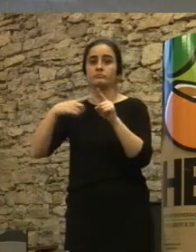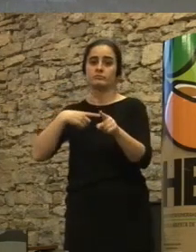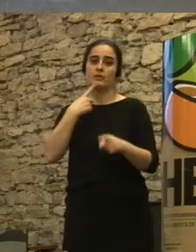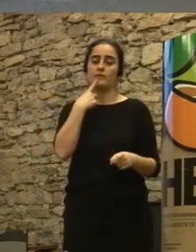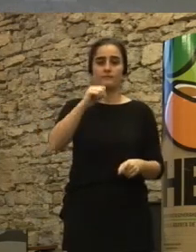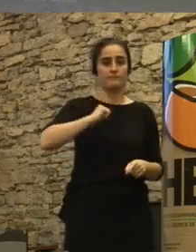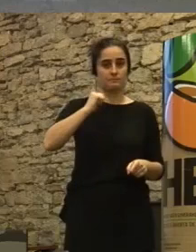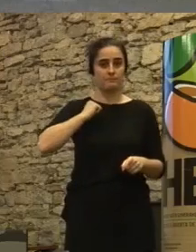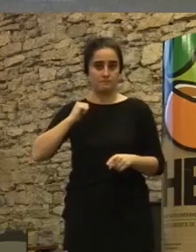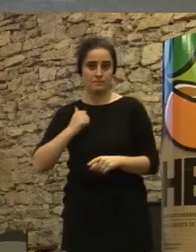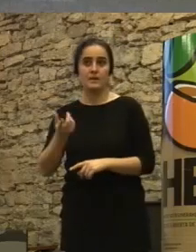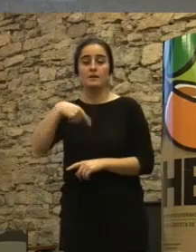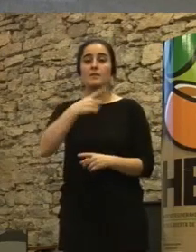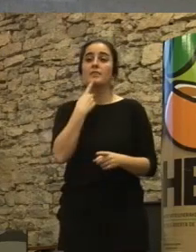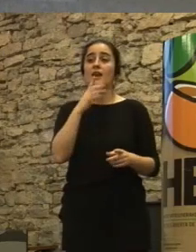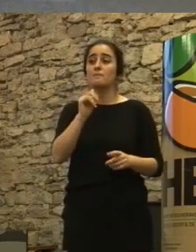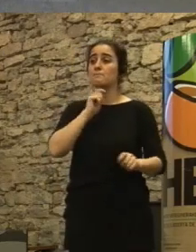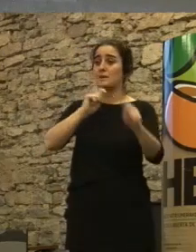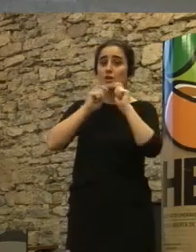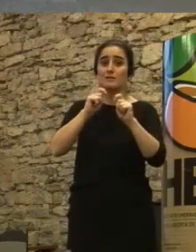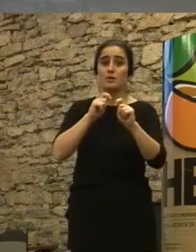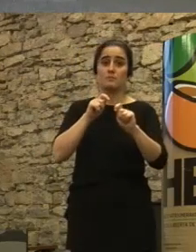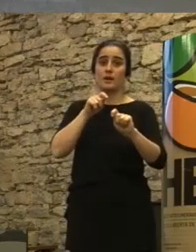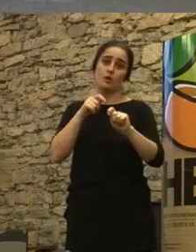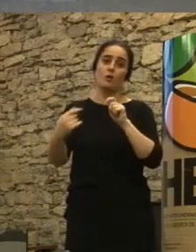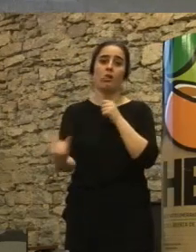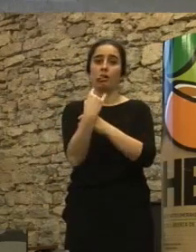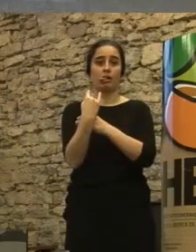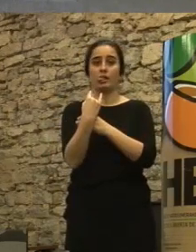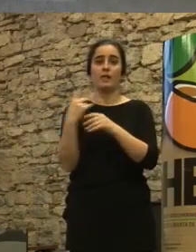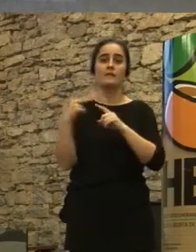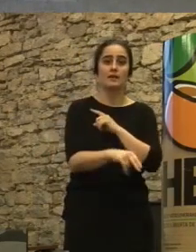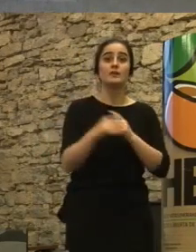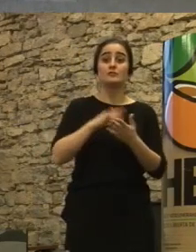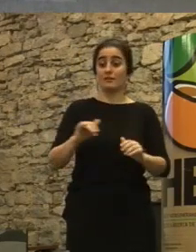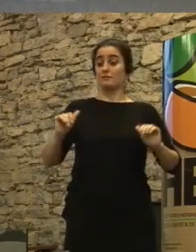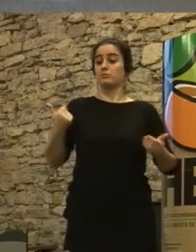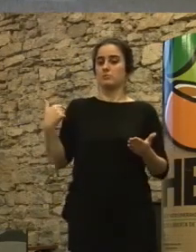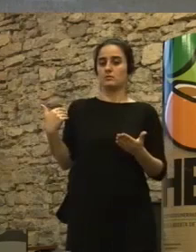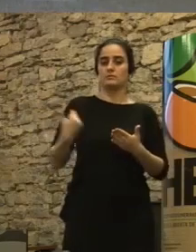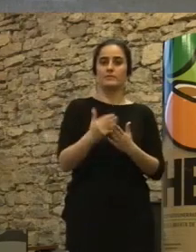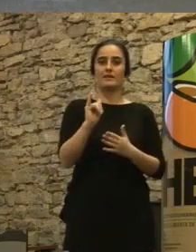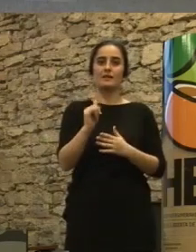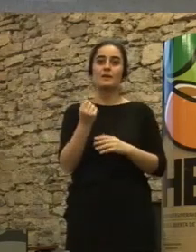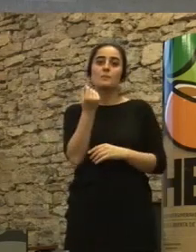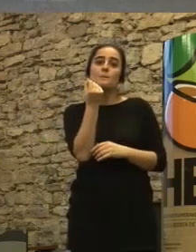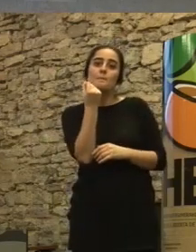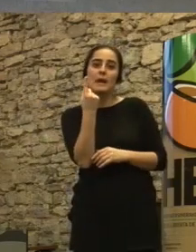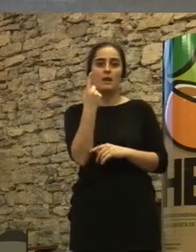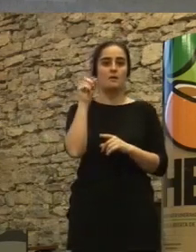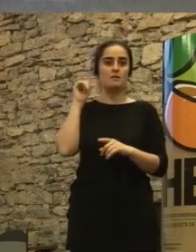como ellos dicen, hacen periodismo para que no nos la cuelen y en este tiempo, desde que se puso en marcha, llevan casi 1000 desmentidos, 1000